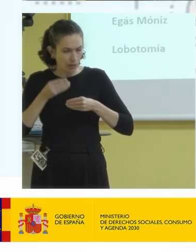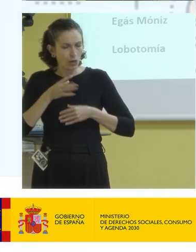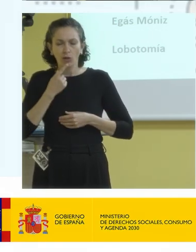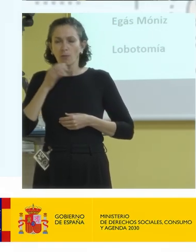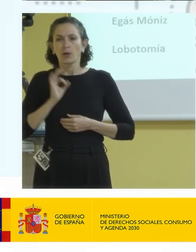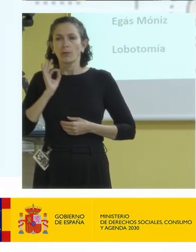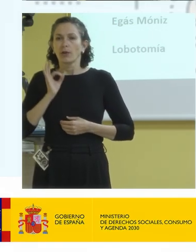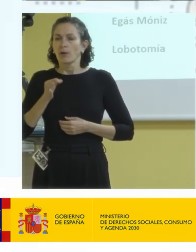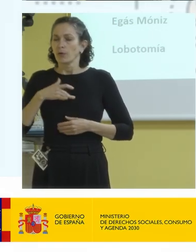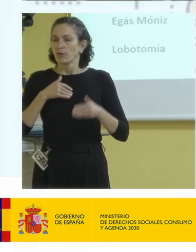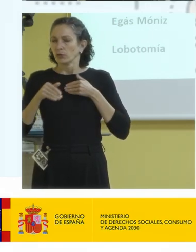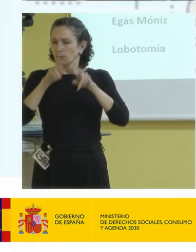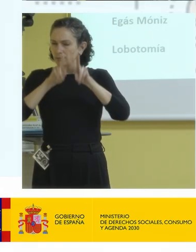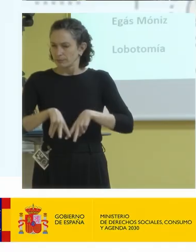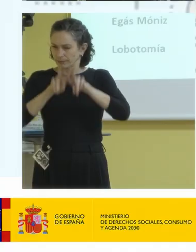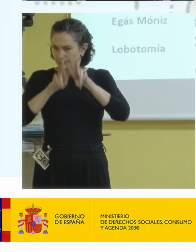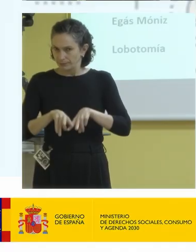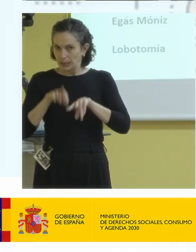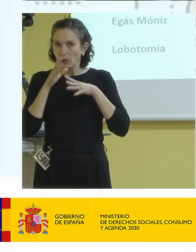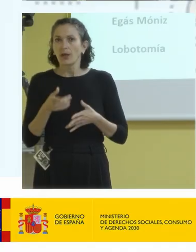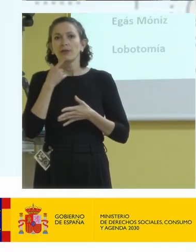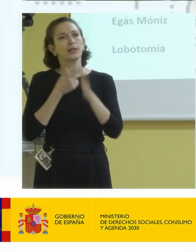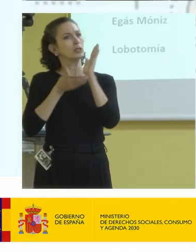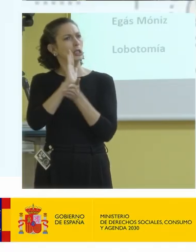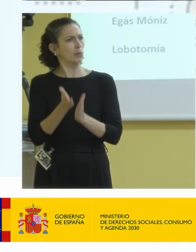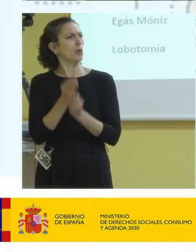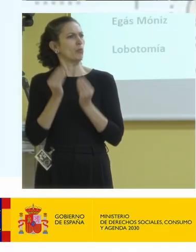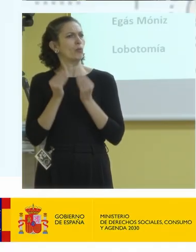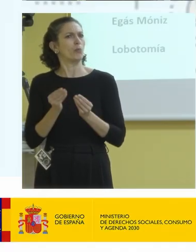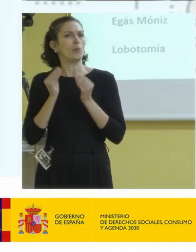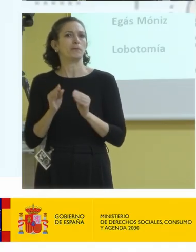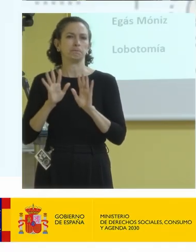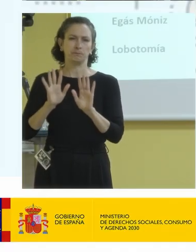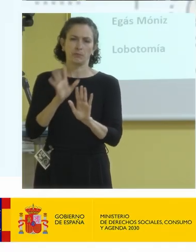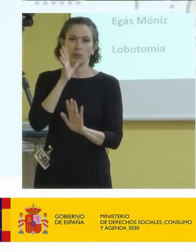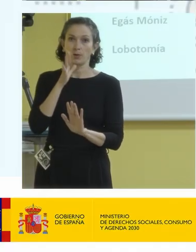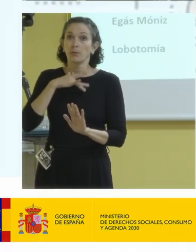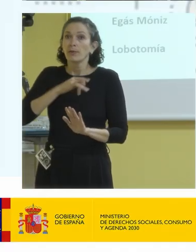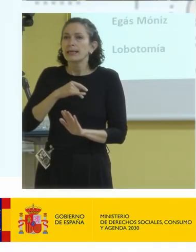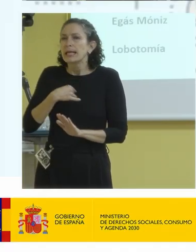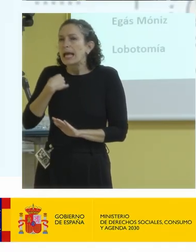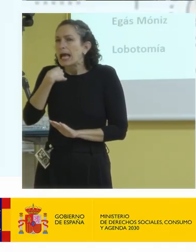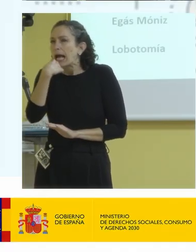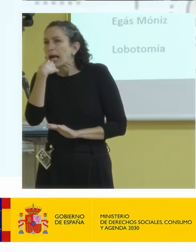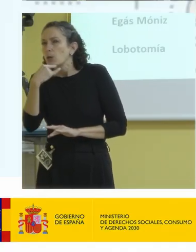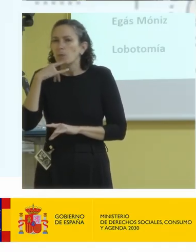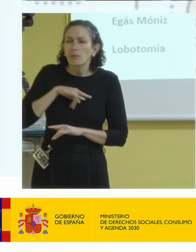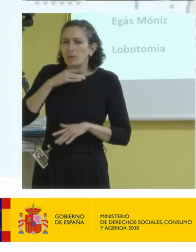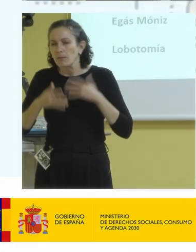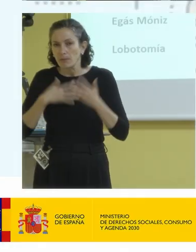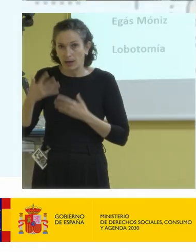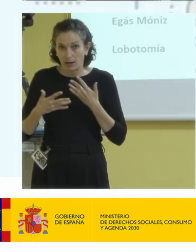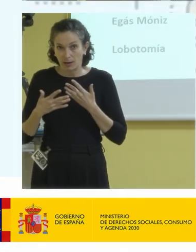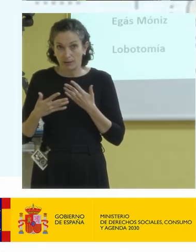sed siempre cautos incluso con lo que defendéis como terapia, porque muchas veces te puedes encontrar con que haya pequeños resquicios, ¿vale? Como digo, la